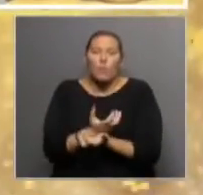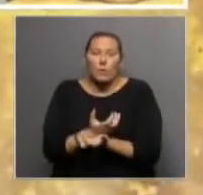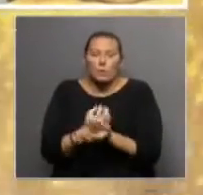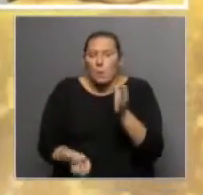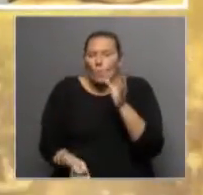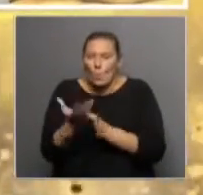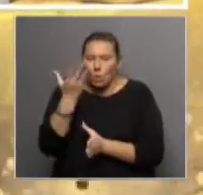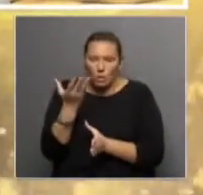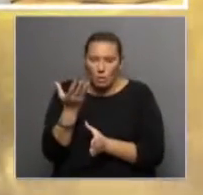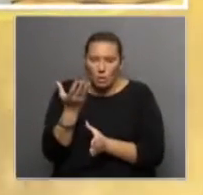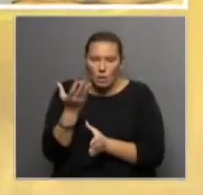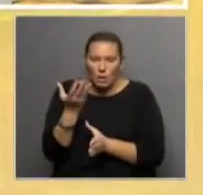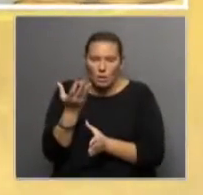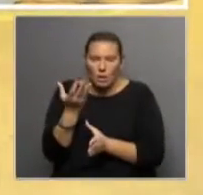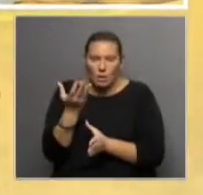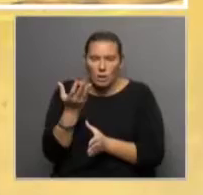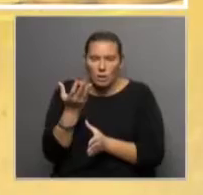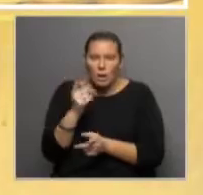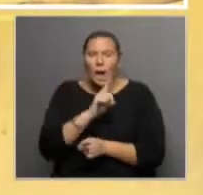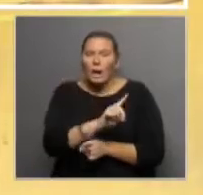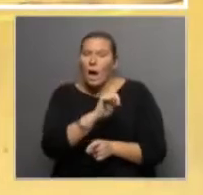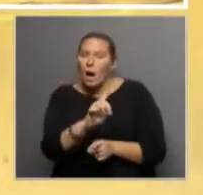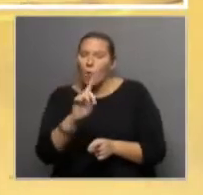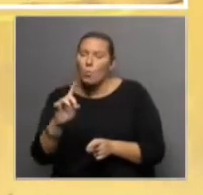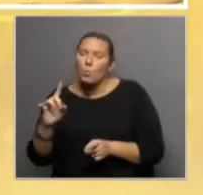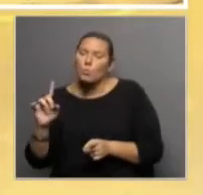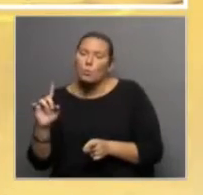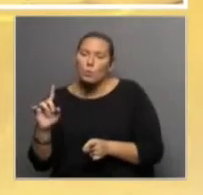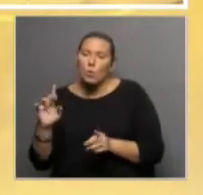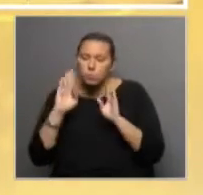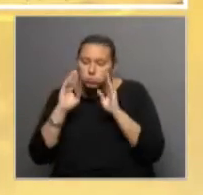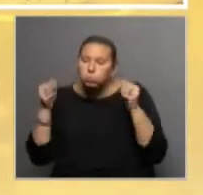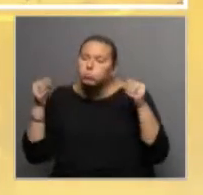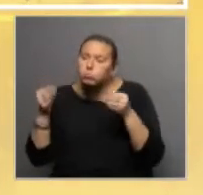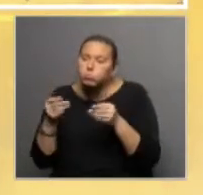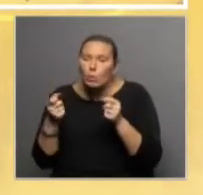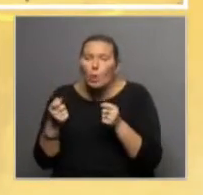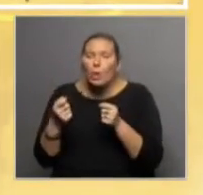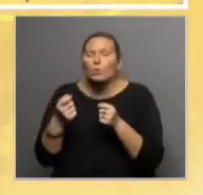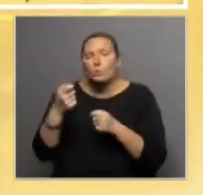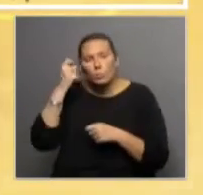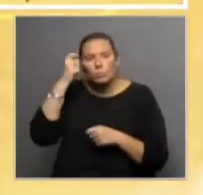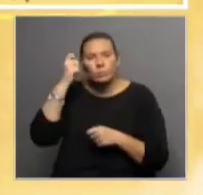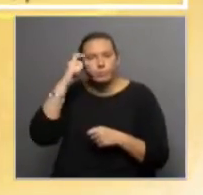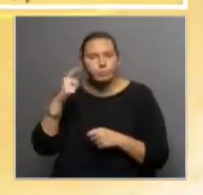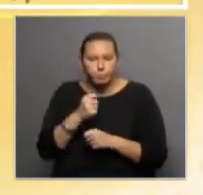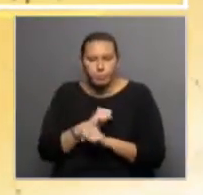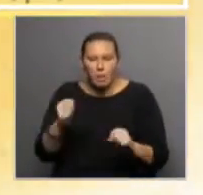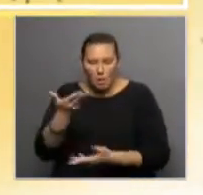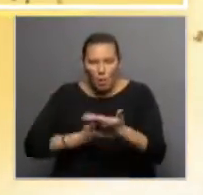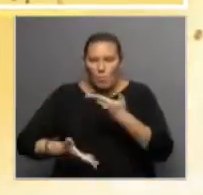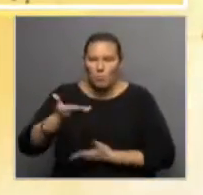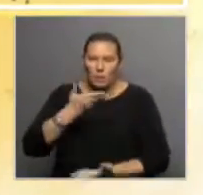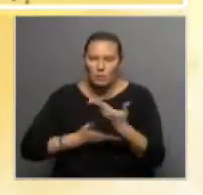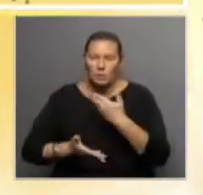que tiene que ver con un enfoque donde cada disciplina hace su aporte con una visión mucho más amplia.